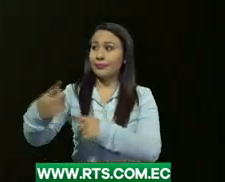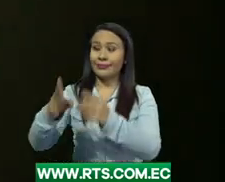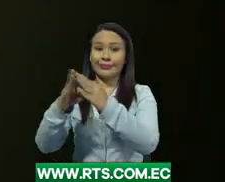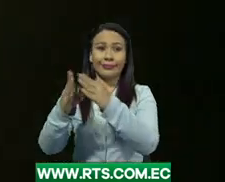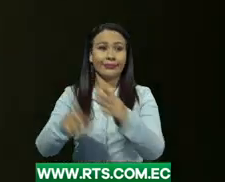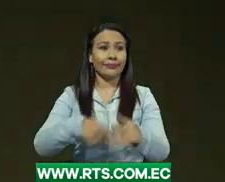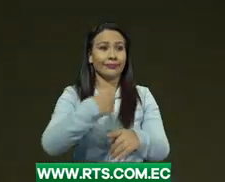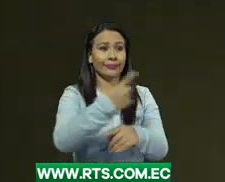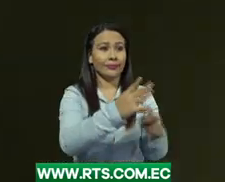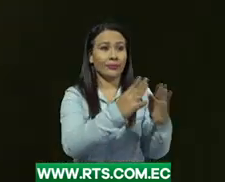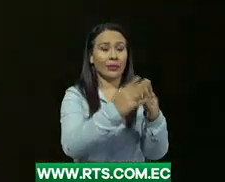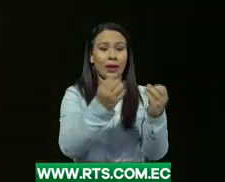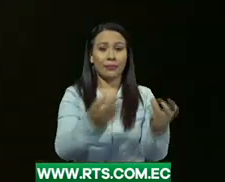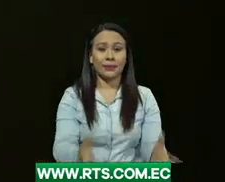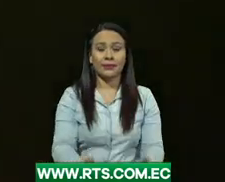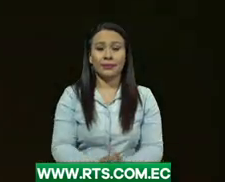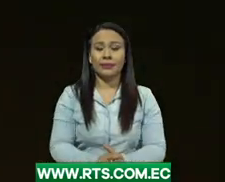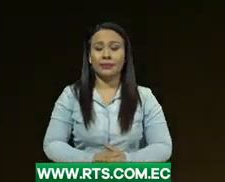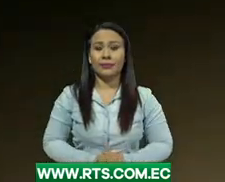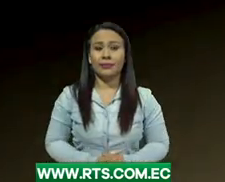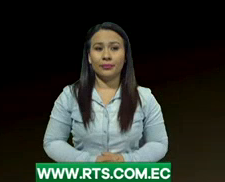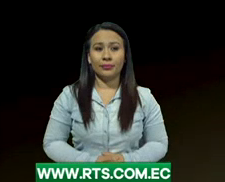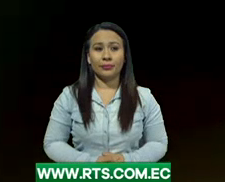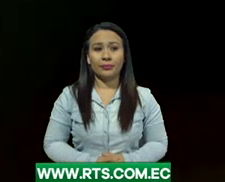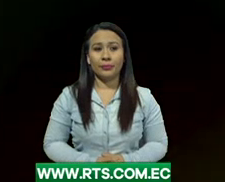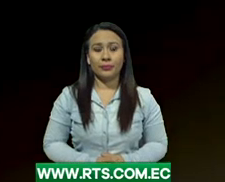de servicios.